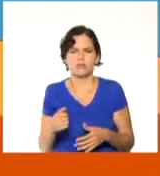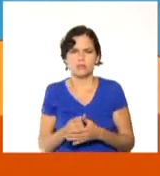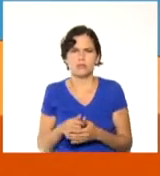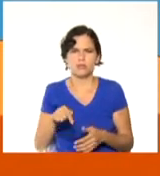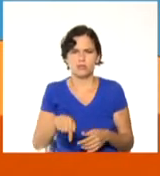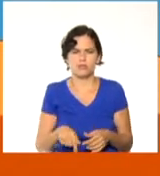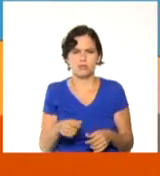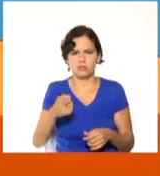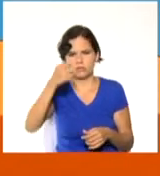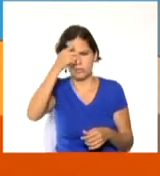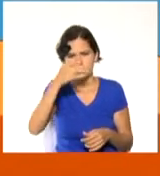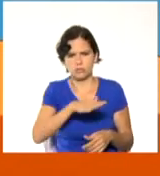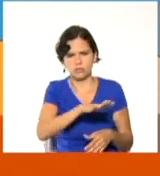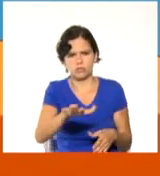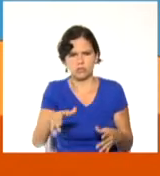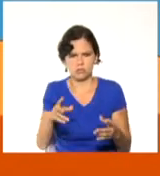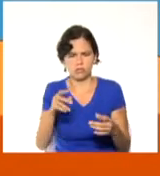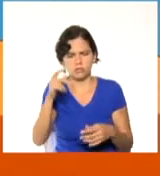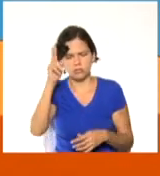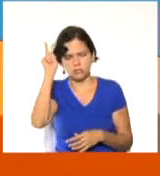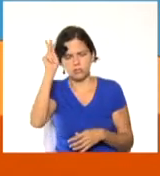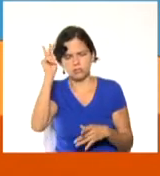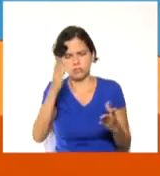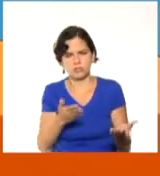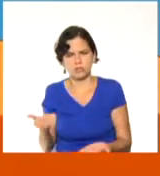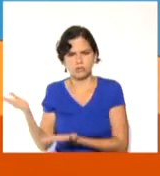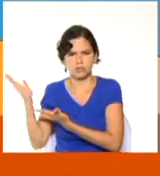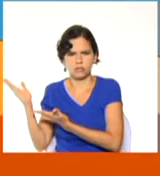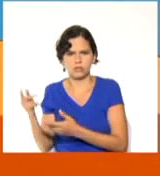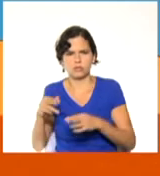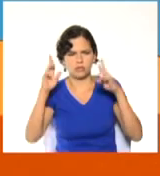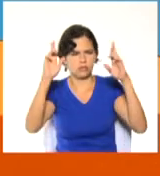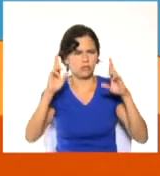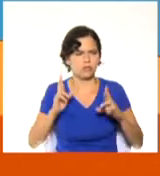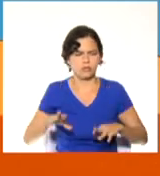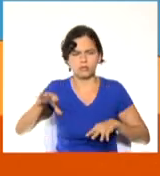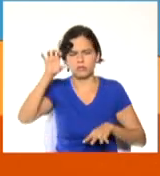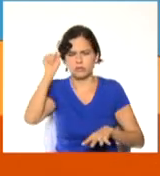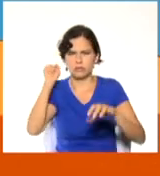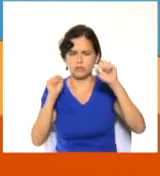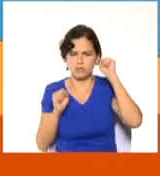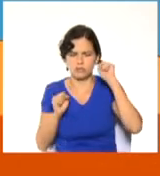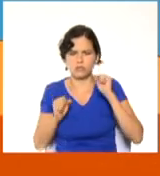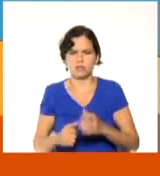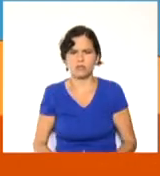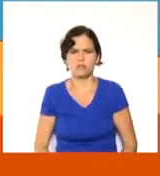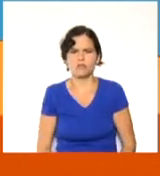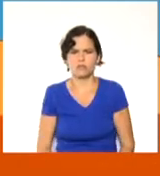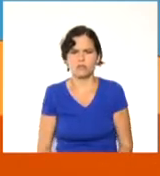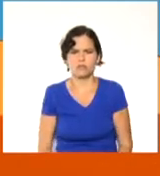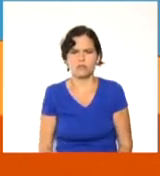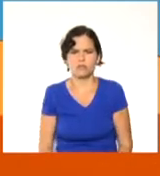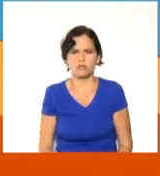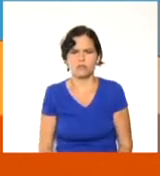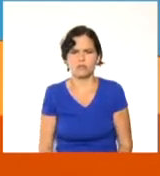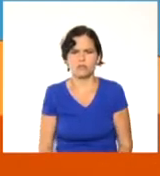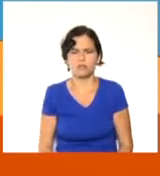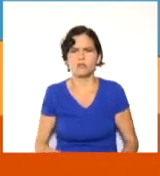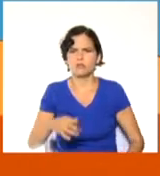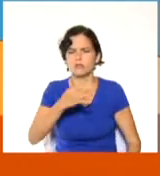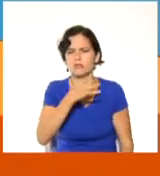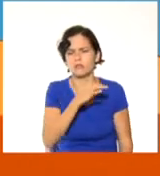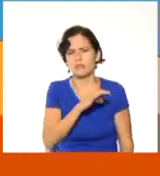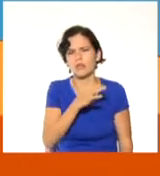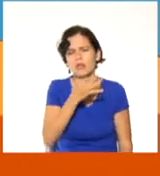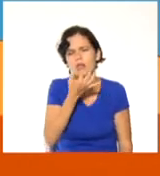Desde aquí, la profesora Isabel Ponce, desde nuestro segmento Recursos para el Aprendizaje. En la tarde de